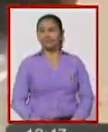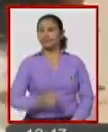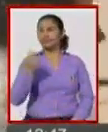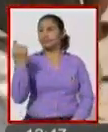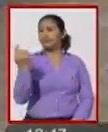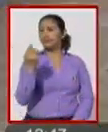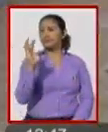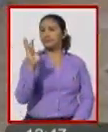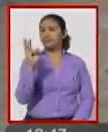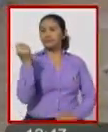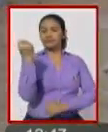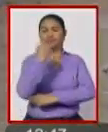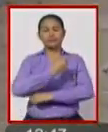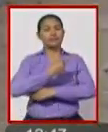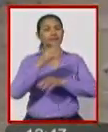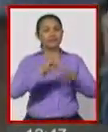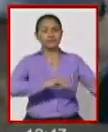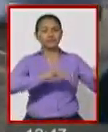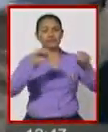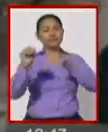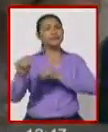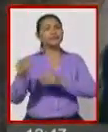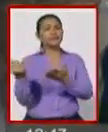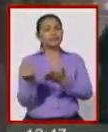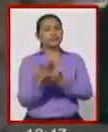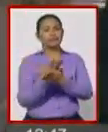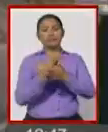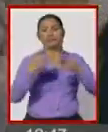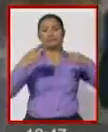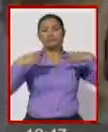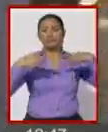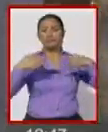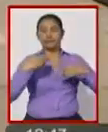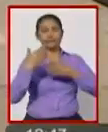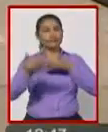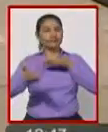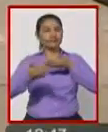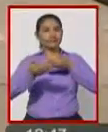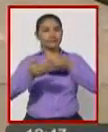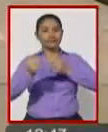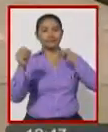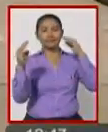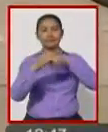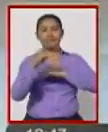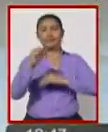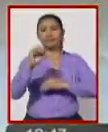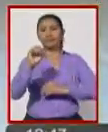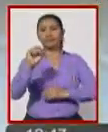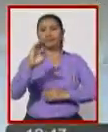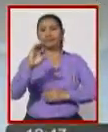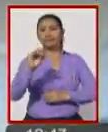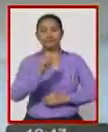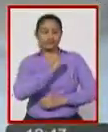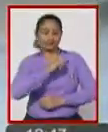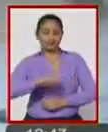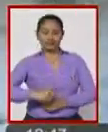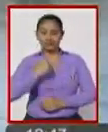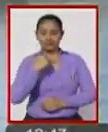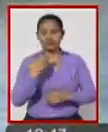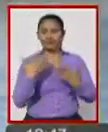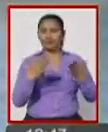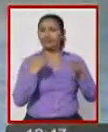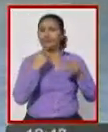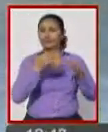solo 6 días del traslado oficial de gremiales al mercado minorista La Ramada, que está ubicado en la avenida Moscú, la alcaldía informó que